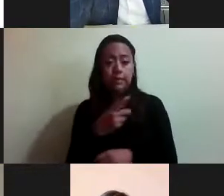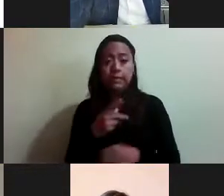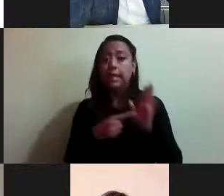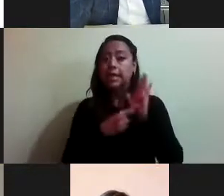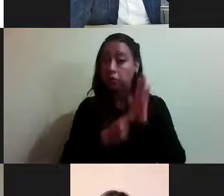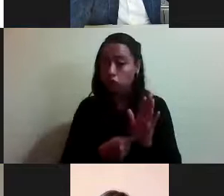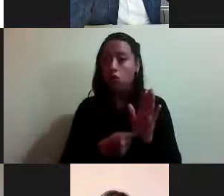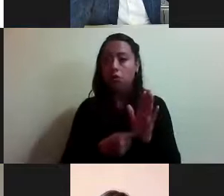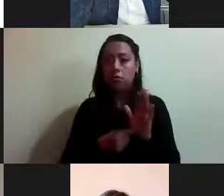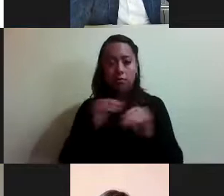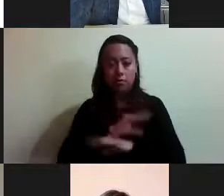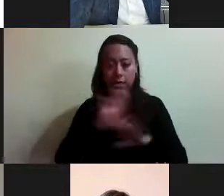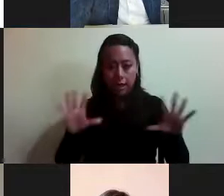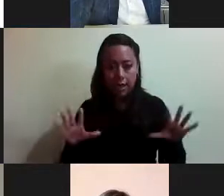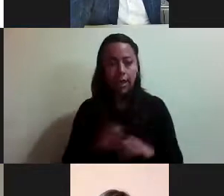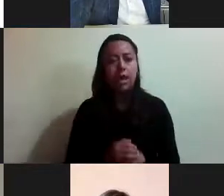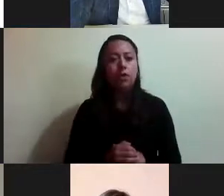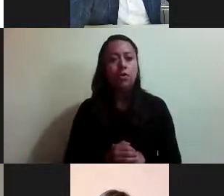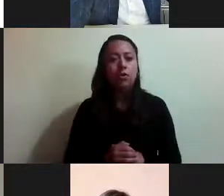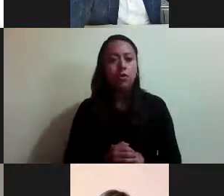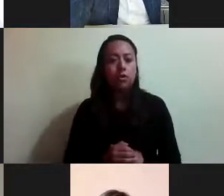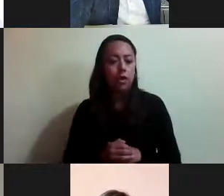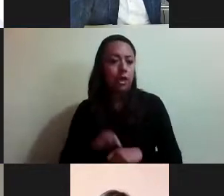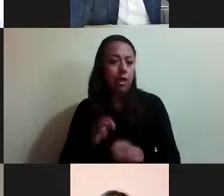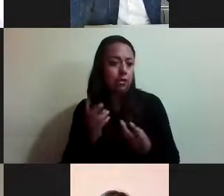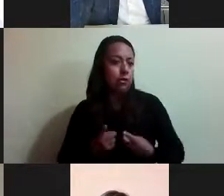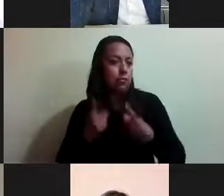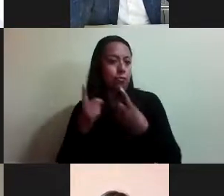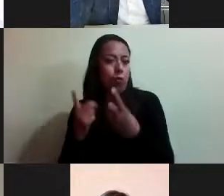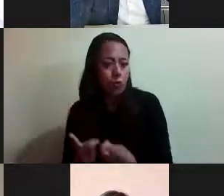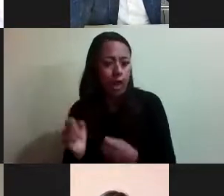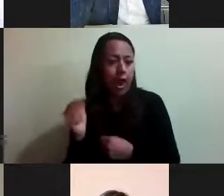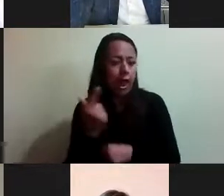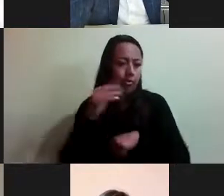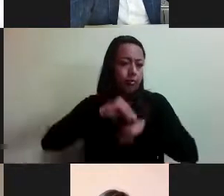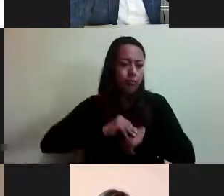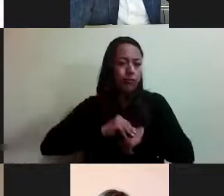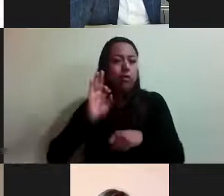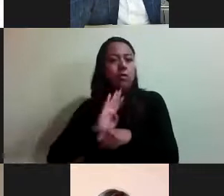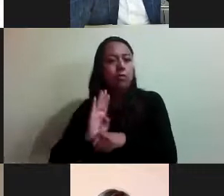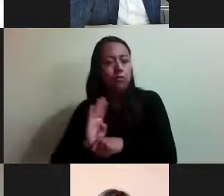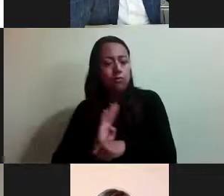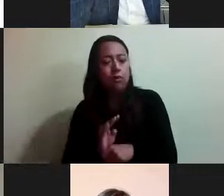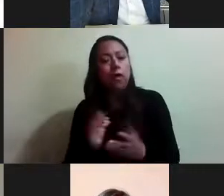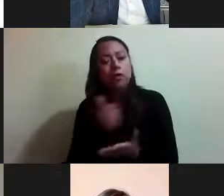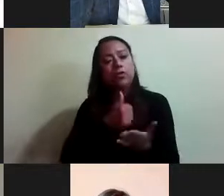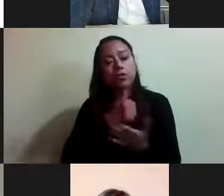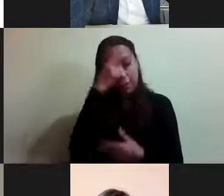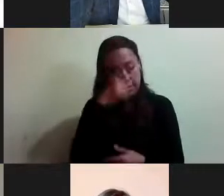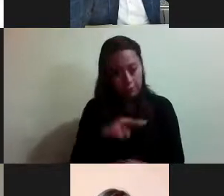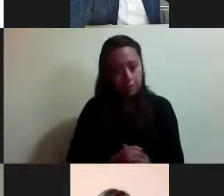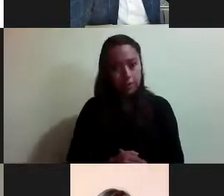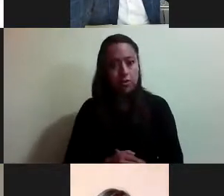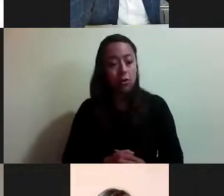se pudo generar un aporte adicional en favor de la ciudad, porque no fue una determinación solo de un grupo parlamentario, fue